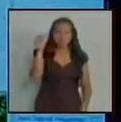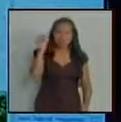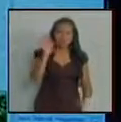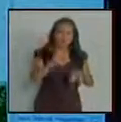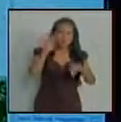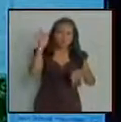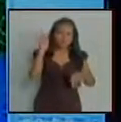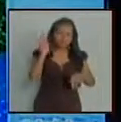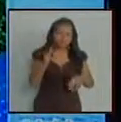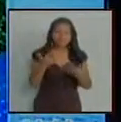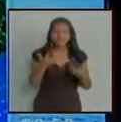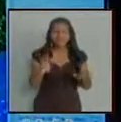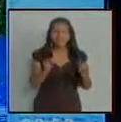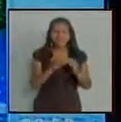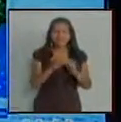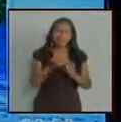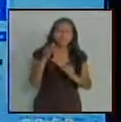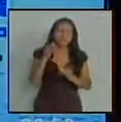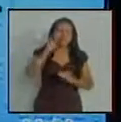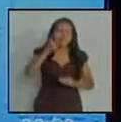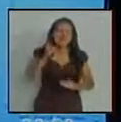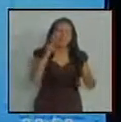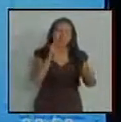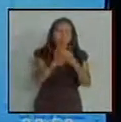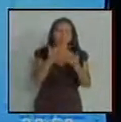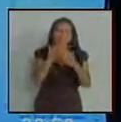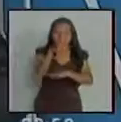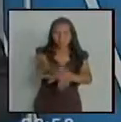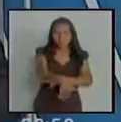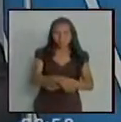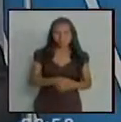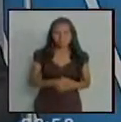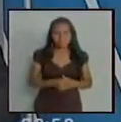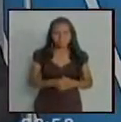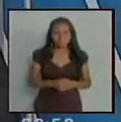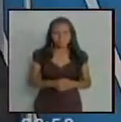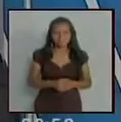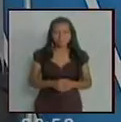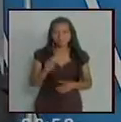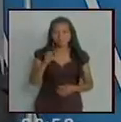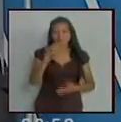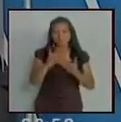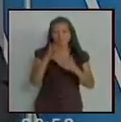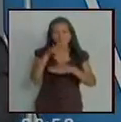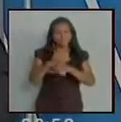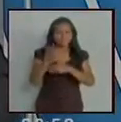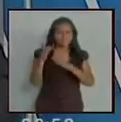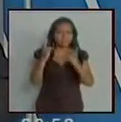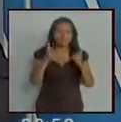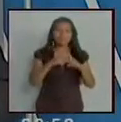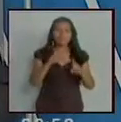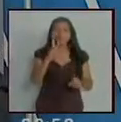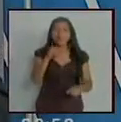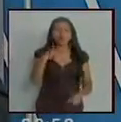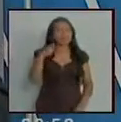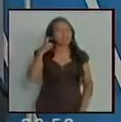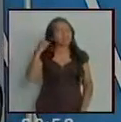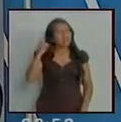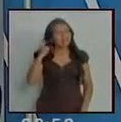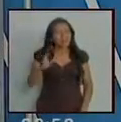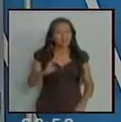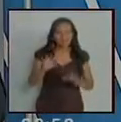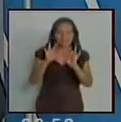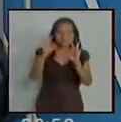codos. Dicho esto, yo me despido, conmigo será hasta mañana. Buenas noches, Bolivia. Bueno, buenas noches, Mariel. Y sí, no se mete el dedo, no se